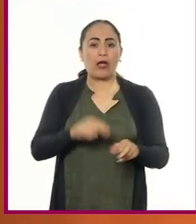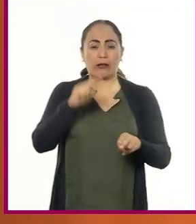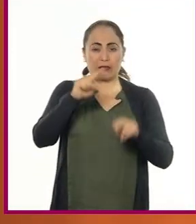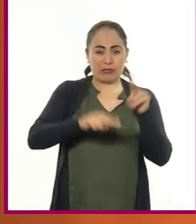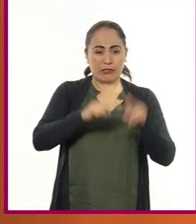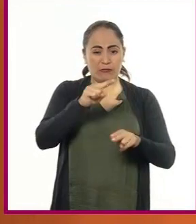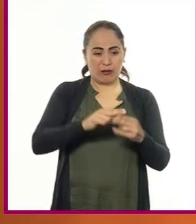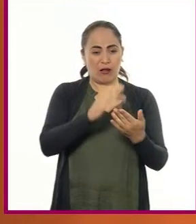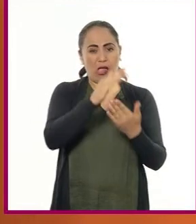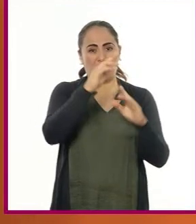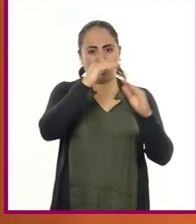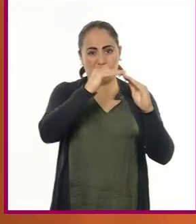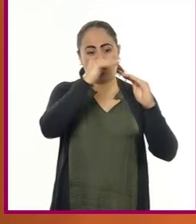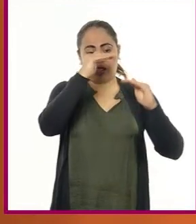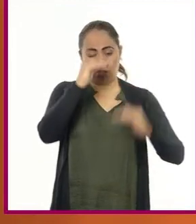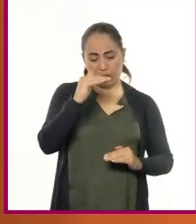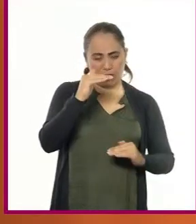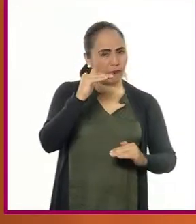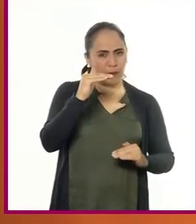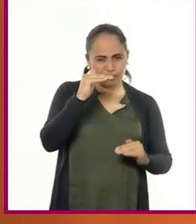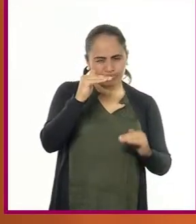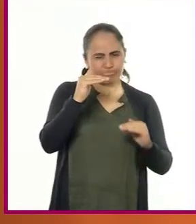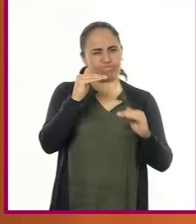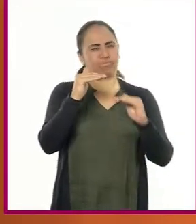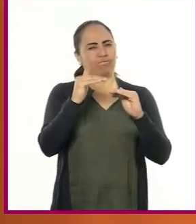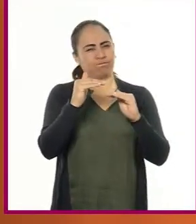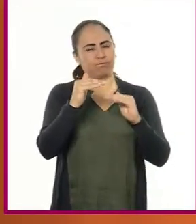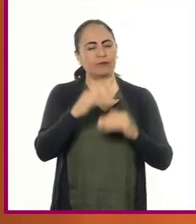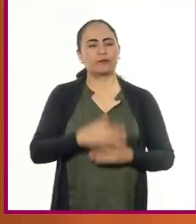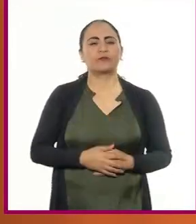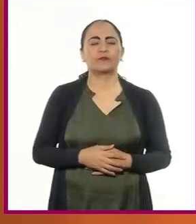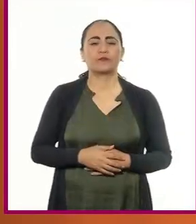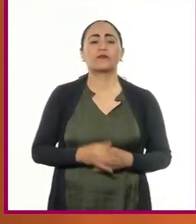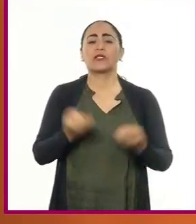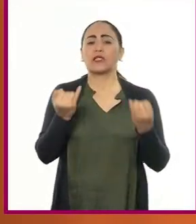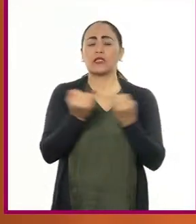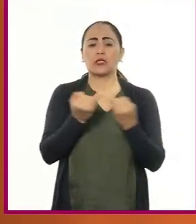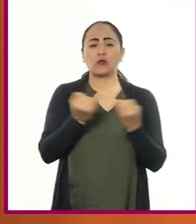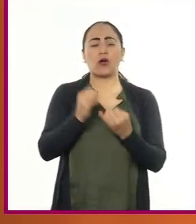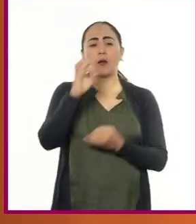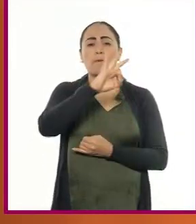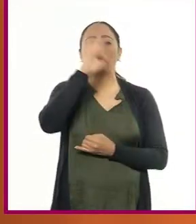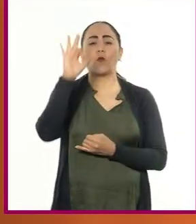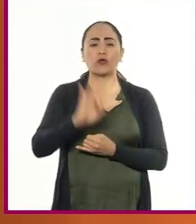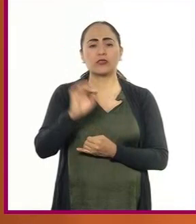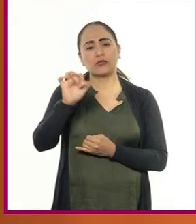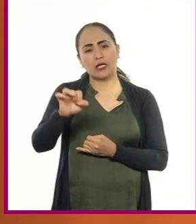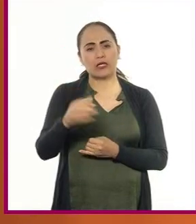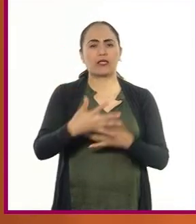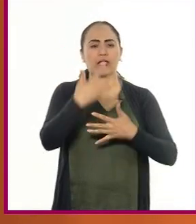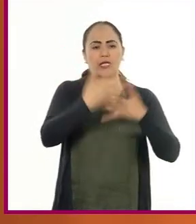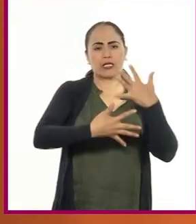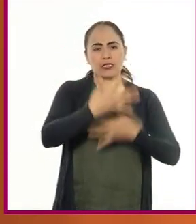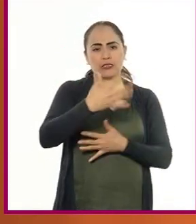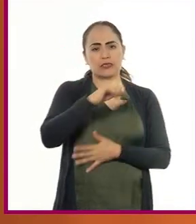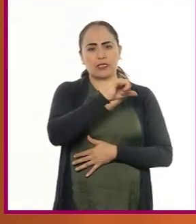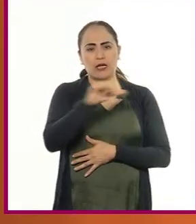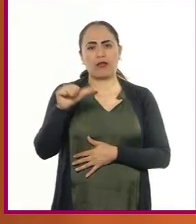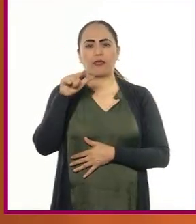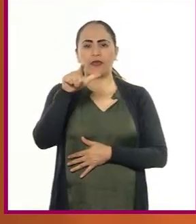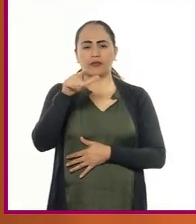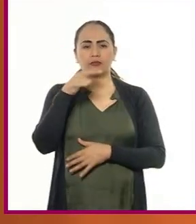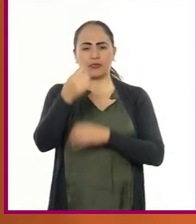de vulnerabilidad. Por otra parte, el porcentaje de población de 15 a 17